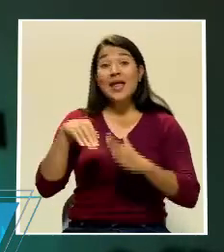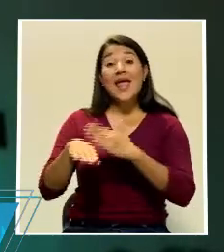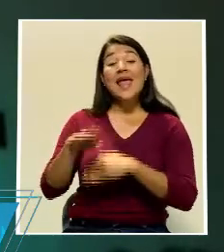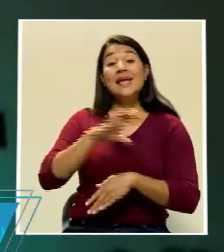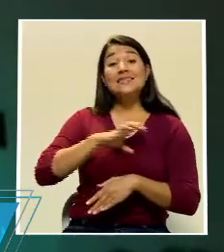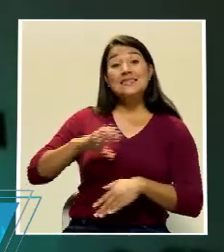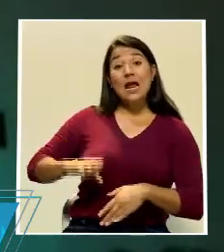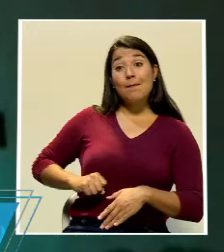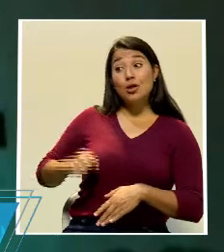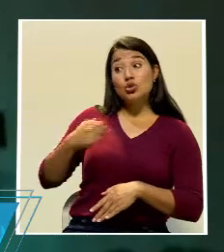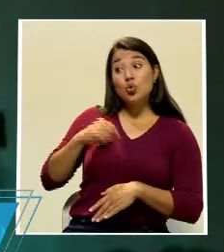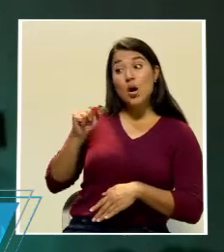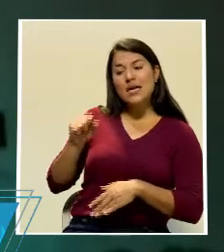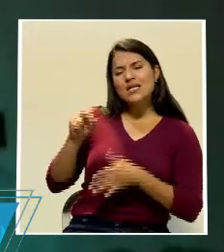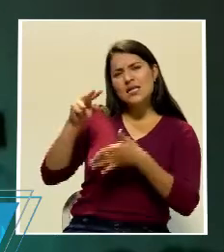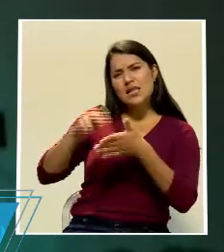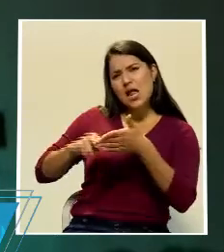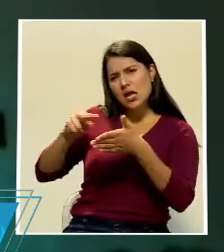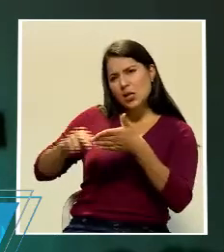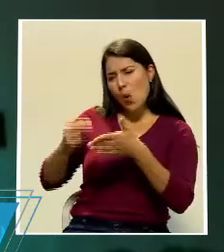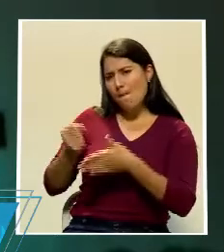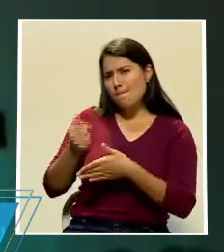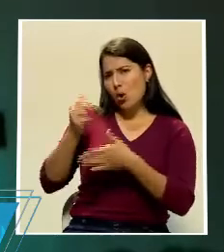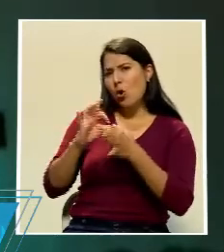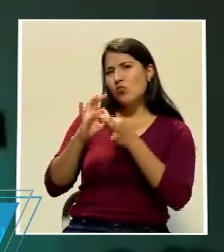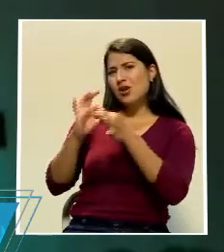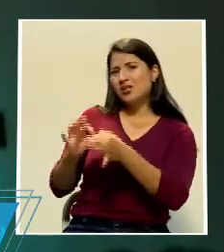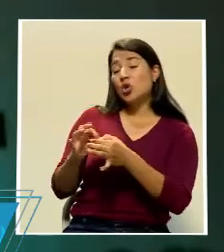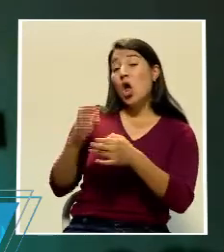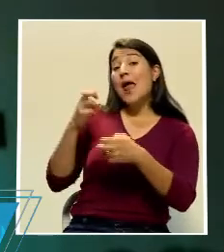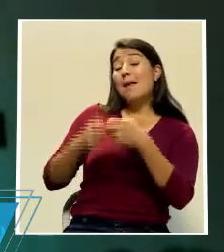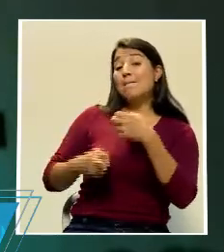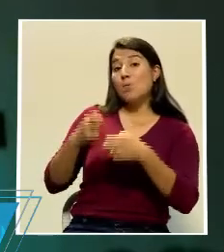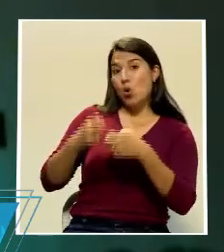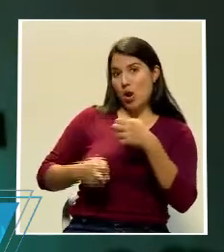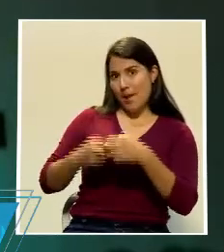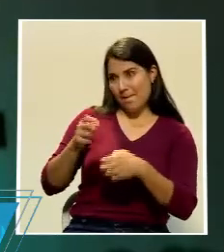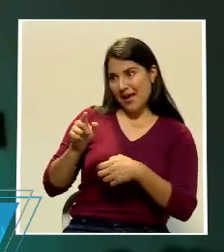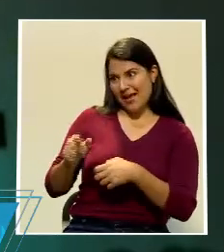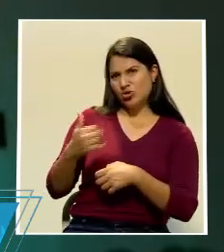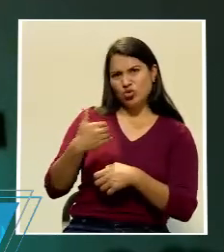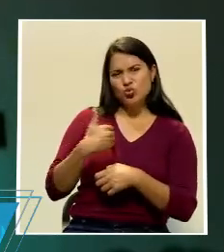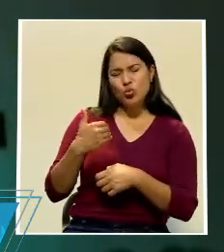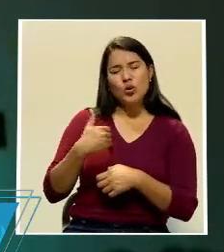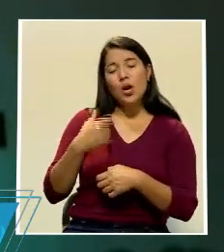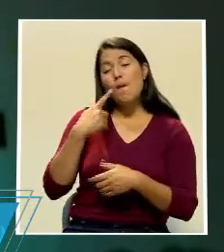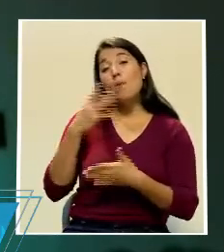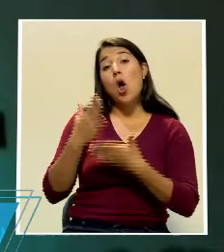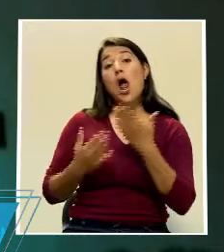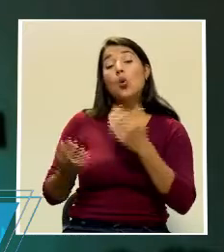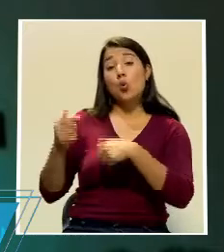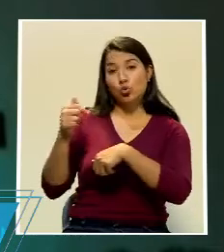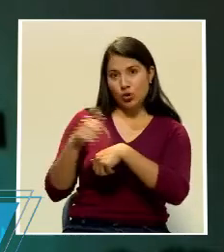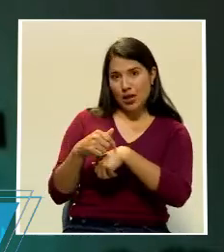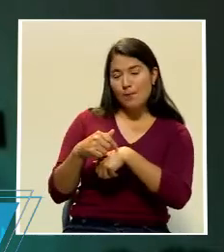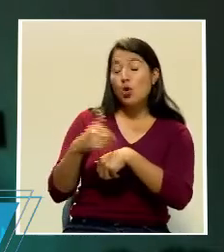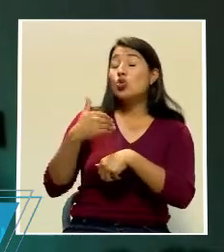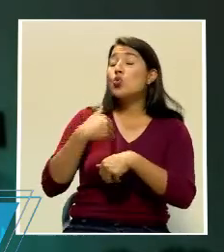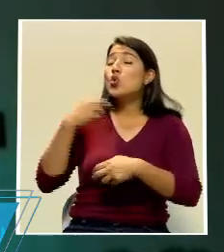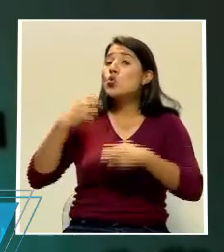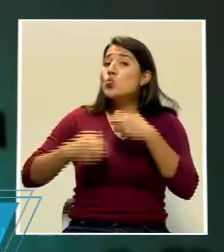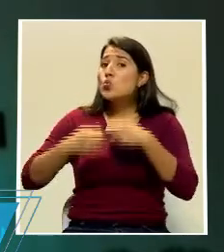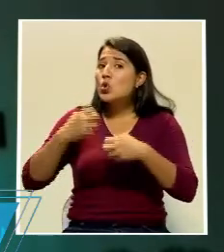había leído un poco sobre la problemática que hubo durante un tiempo, una crisis muy fuerte en